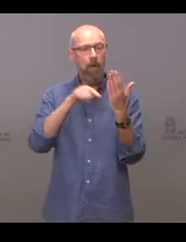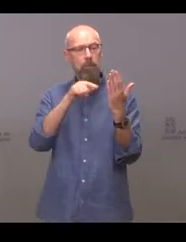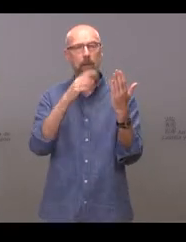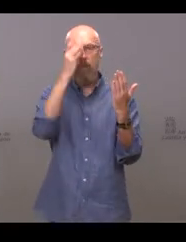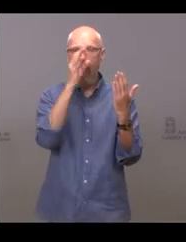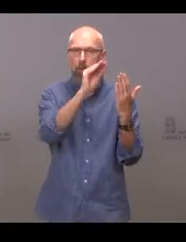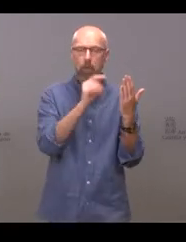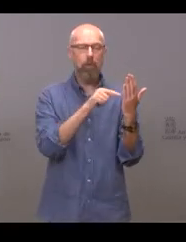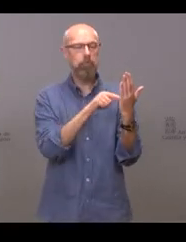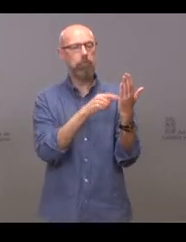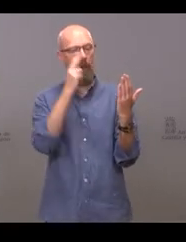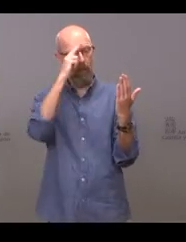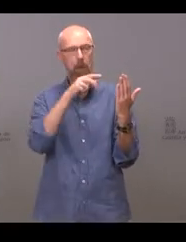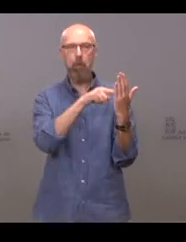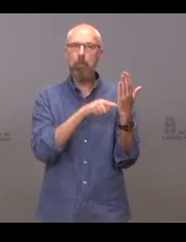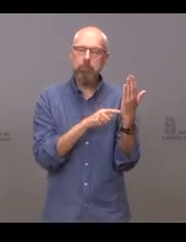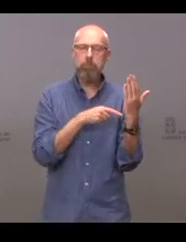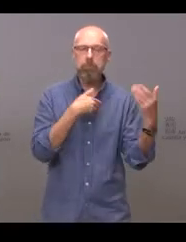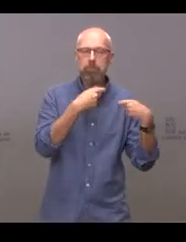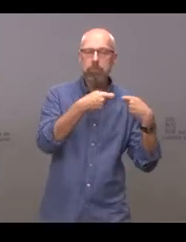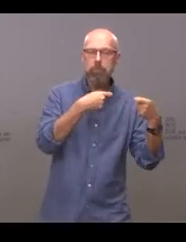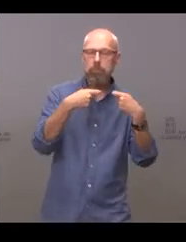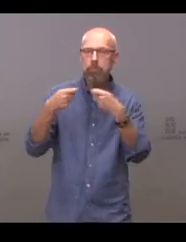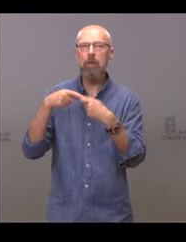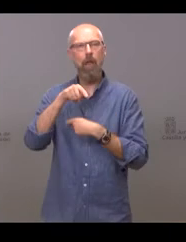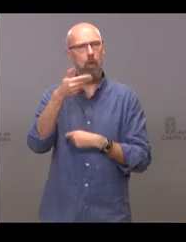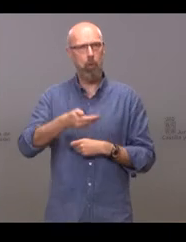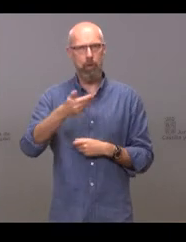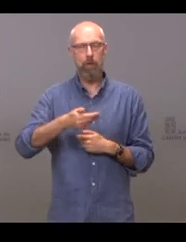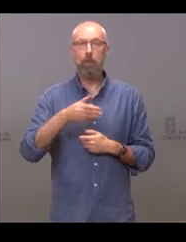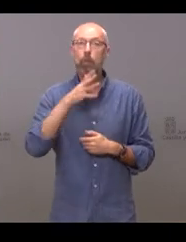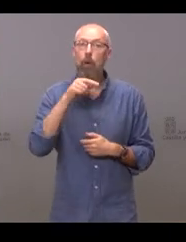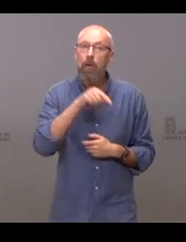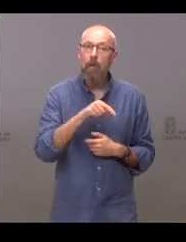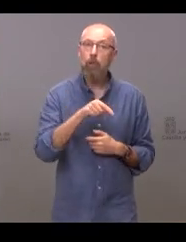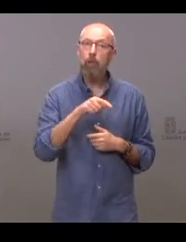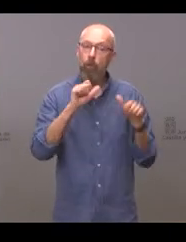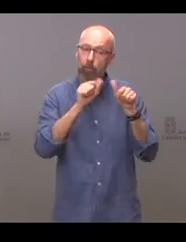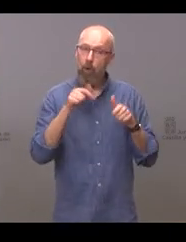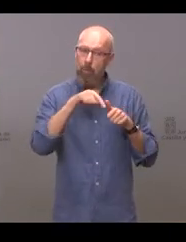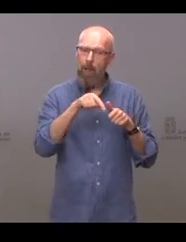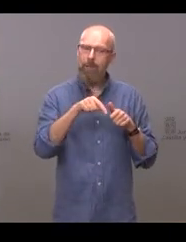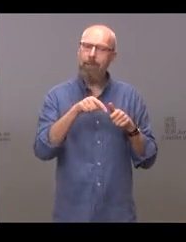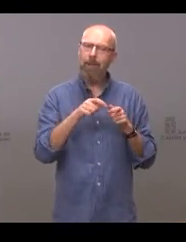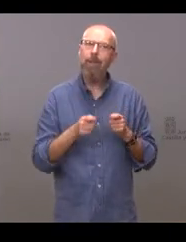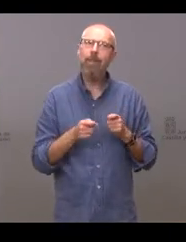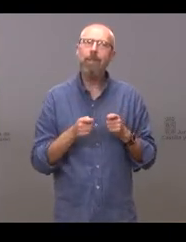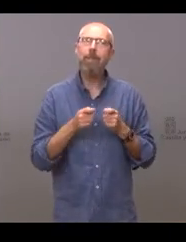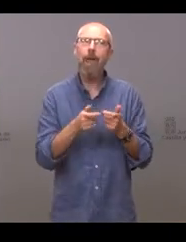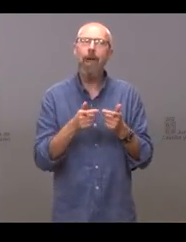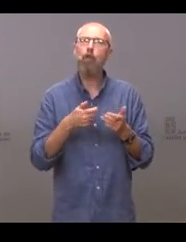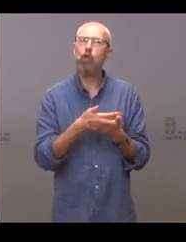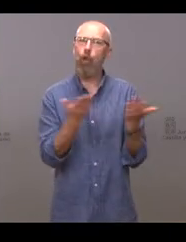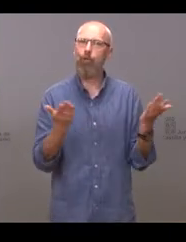y eso y eso para nosotros es fundamental no porque creo que de esa manera generamos generamos confianza nos ganamos confianza entre todos